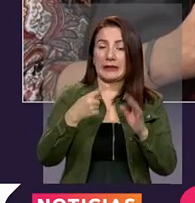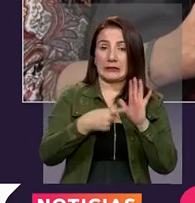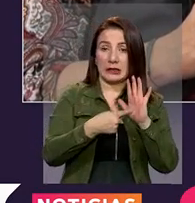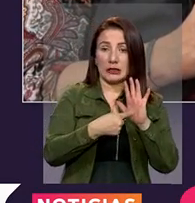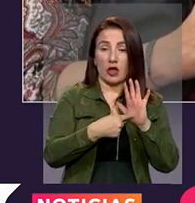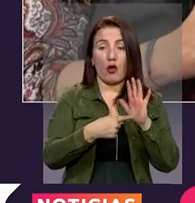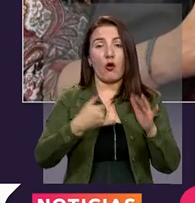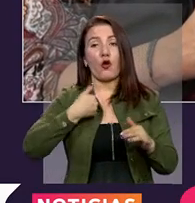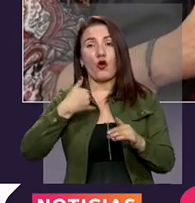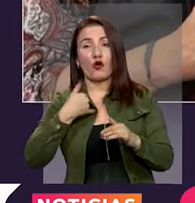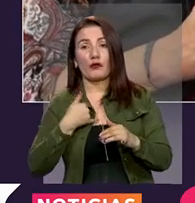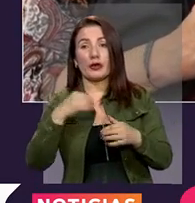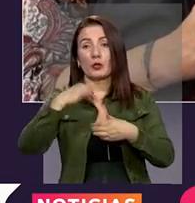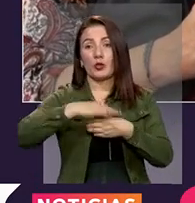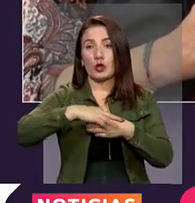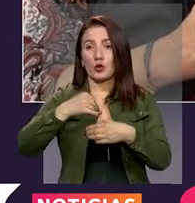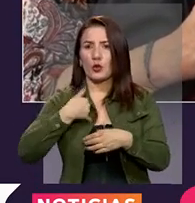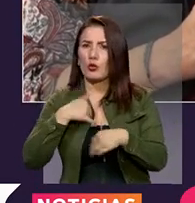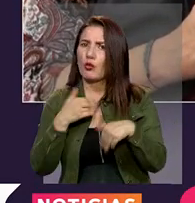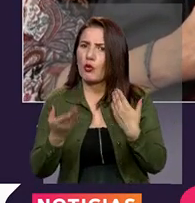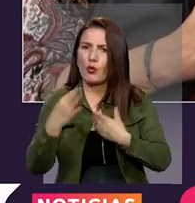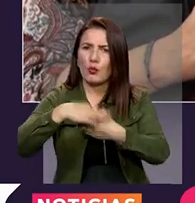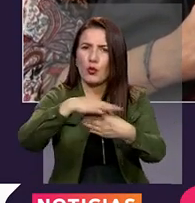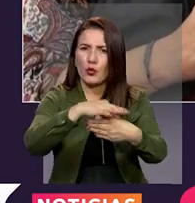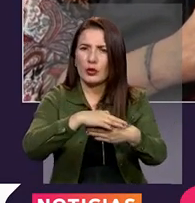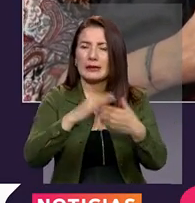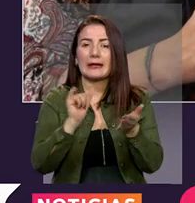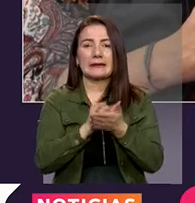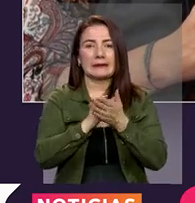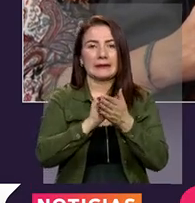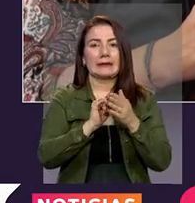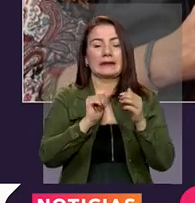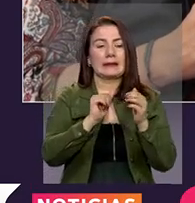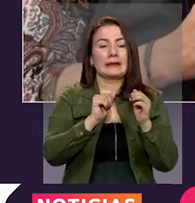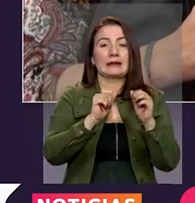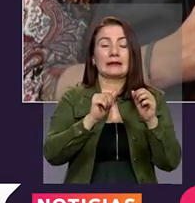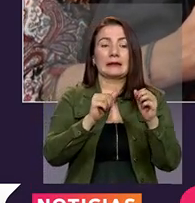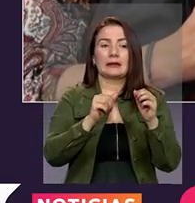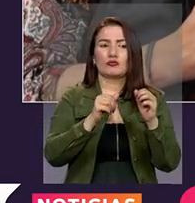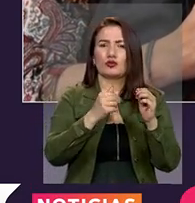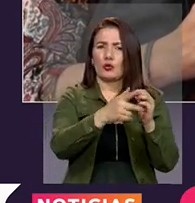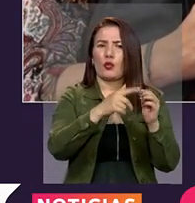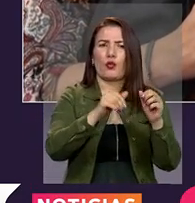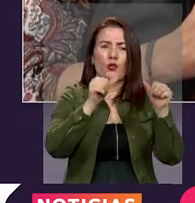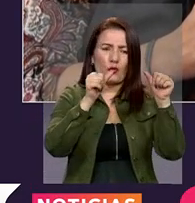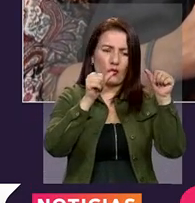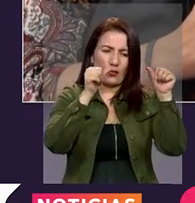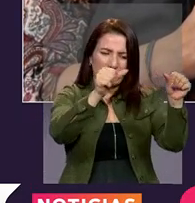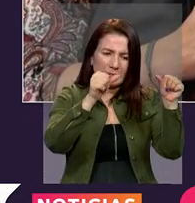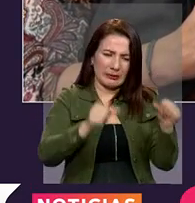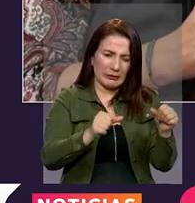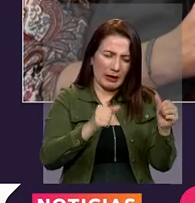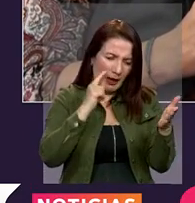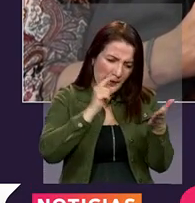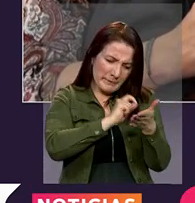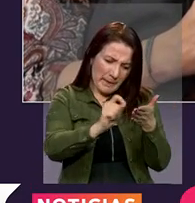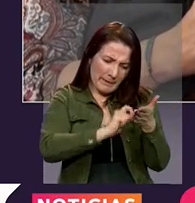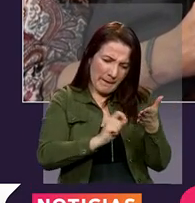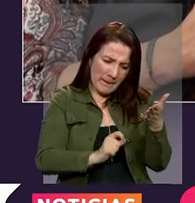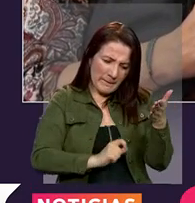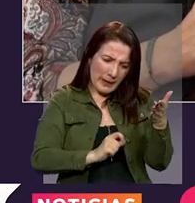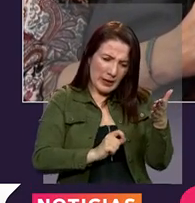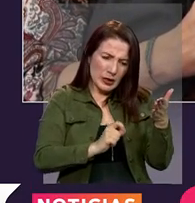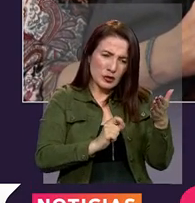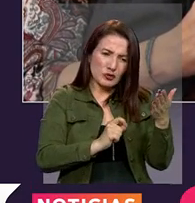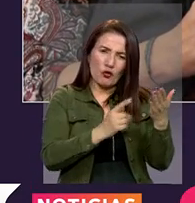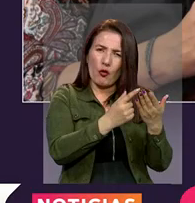de joven vota joven, sino cómo se vota. Era un tarjetón complejo, un tarjetón que era muy fácilmente establecer el voto nulo. Lo que